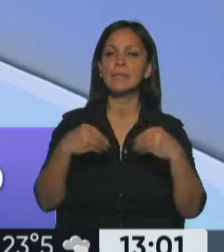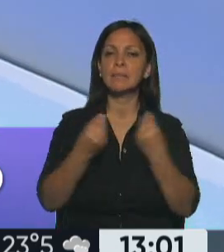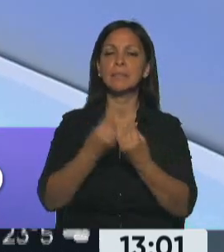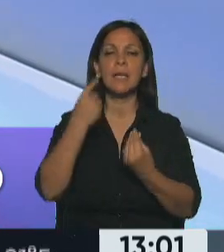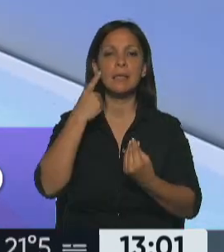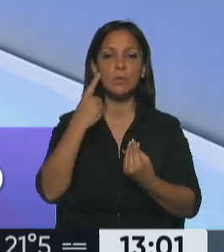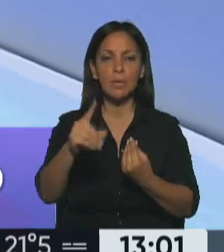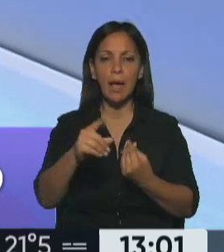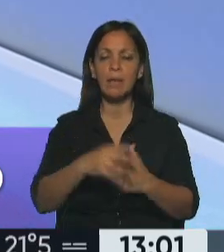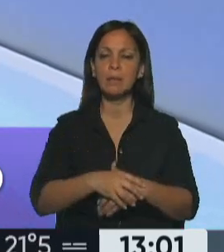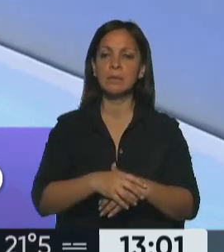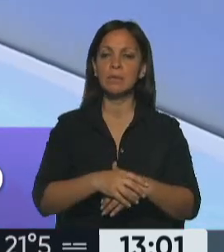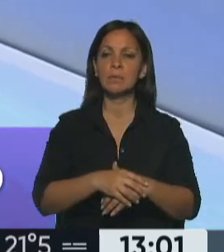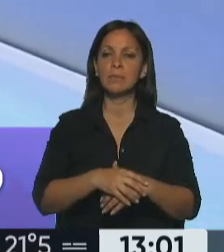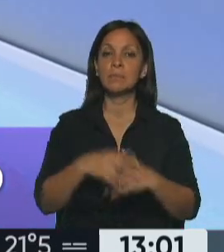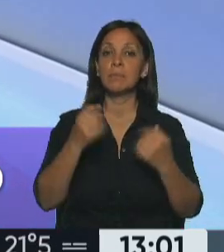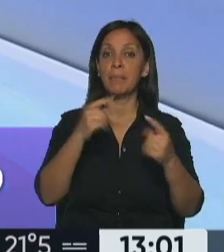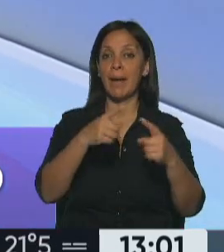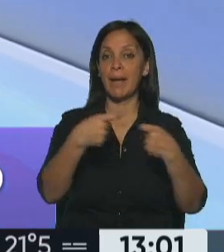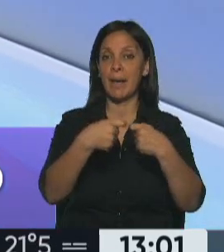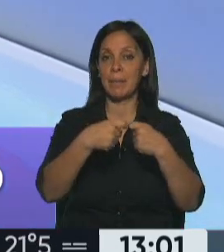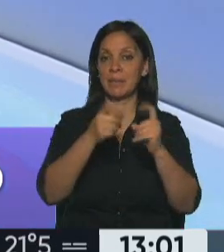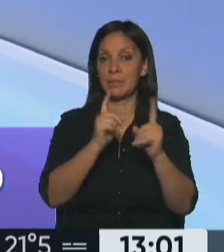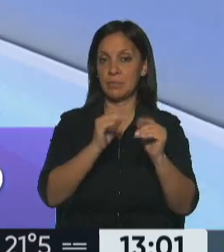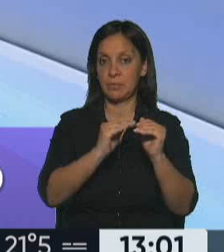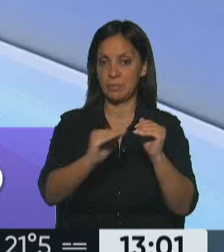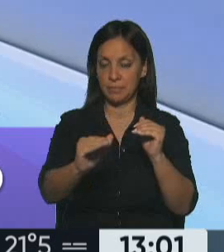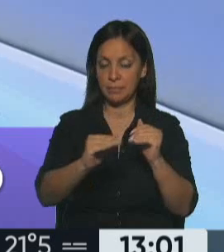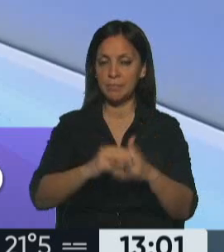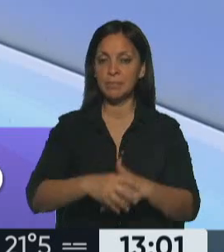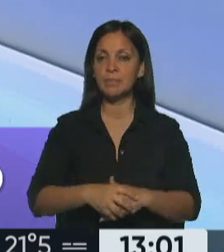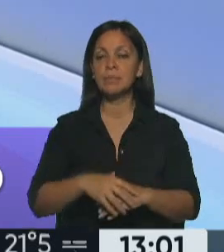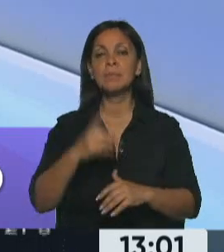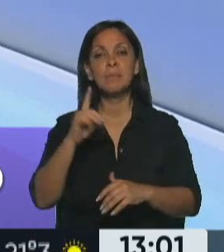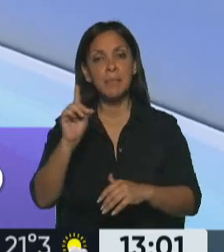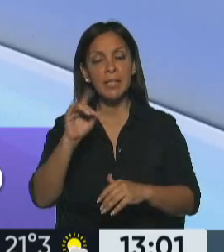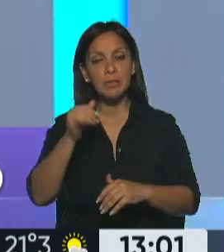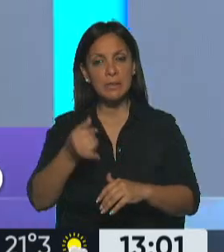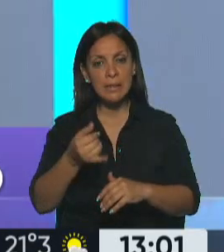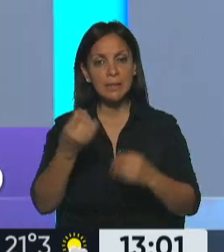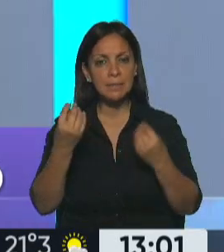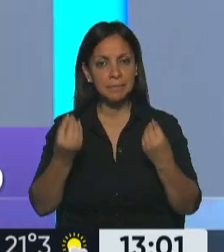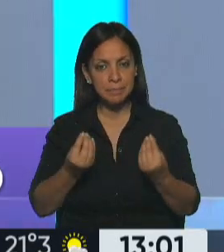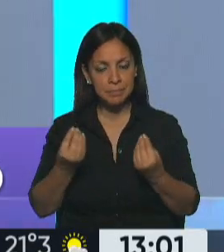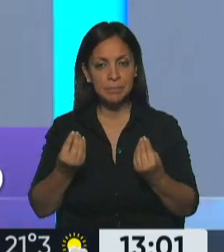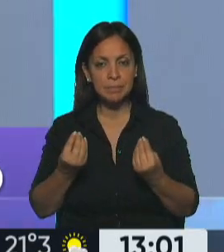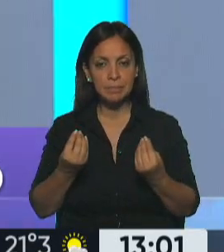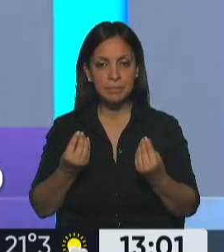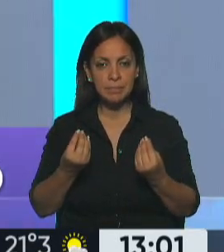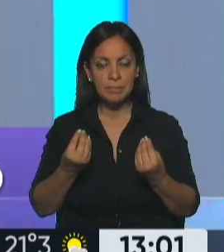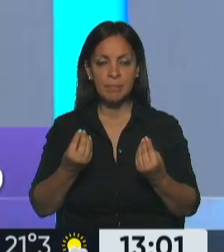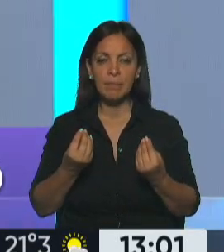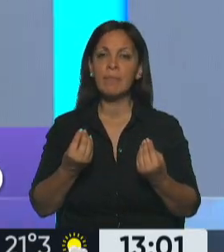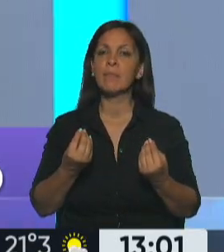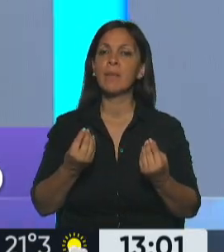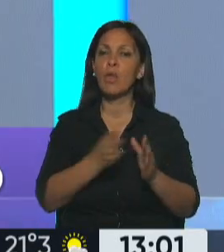eh a la sostenibilidad de la empresa sin en este caso el otro punto es que no recurrió eh En ningún momento